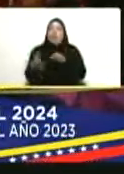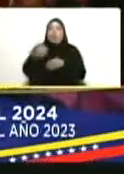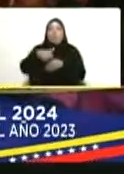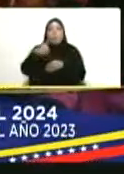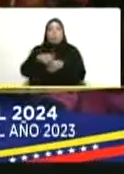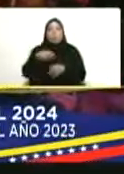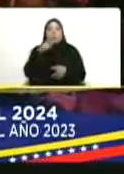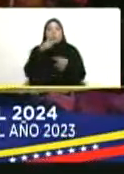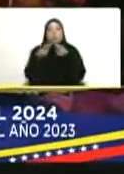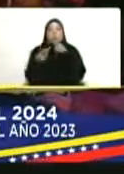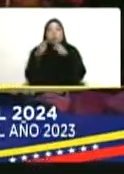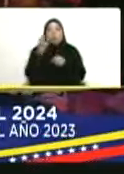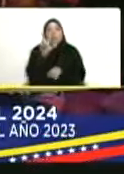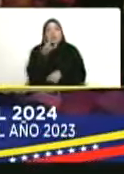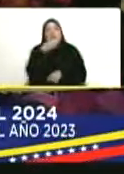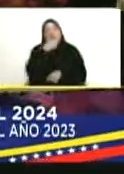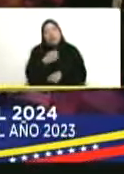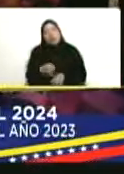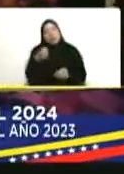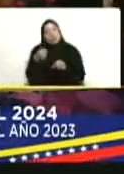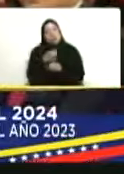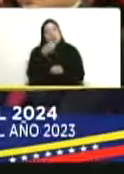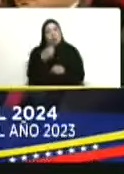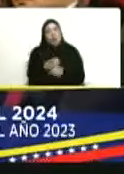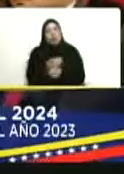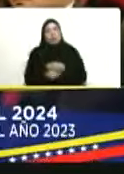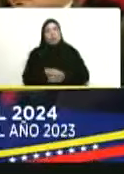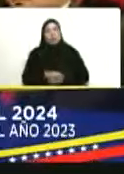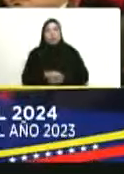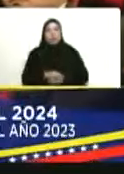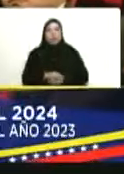de referéndum del 3 de diciembre.